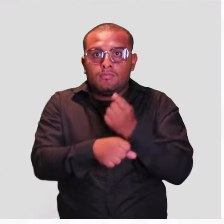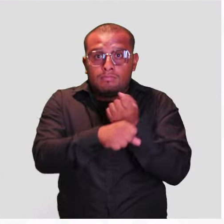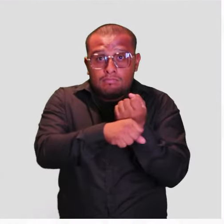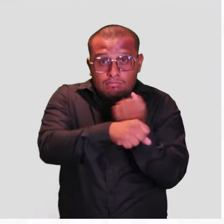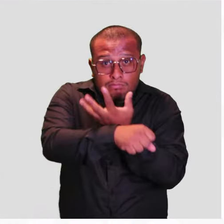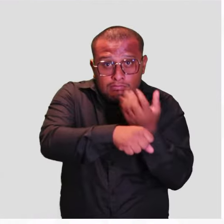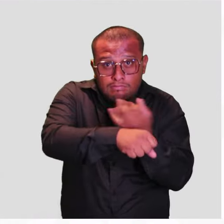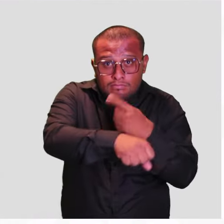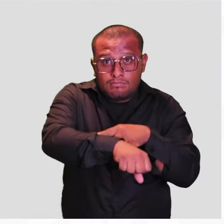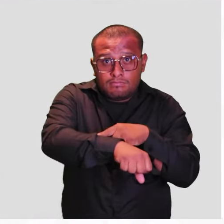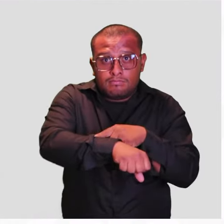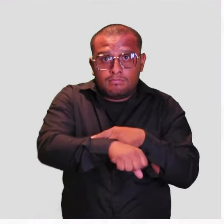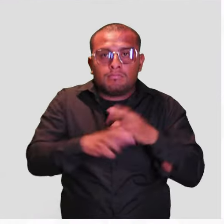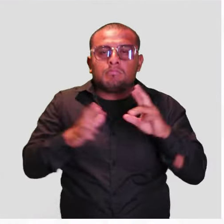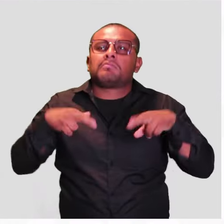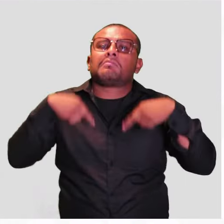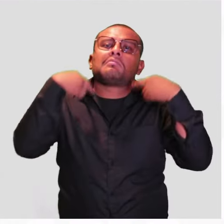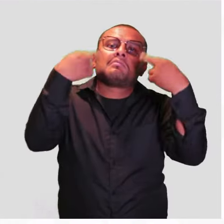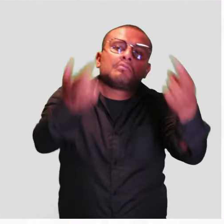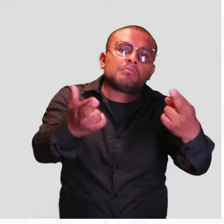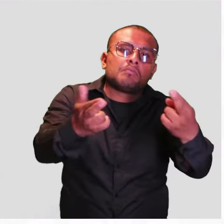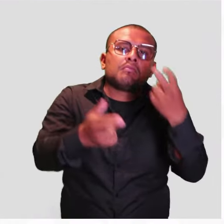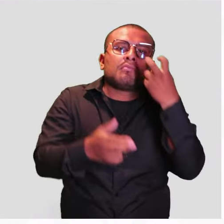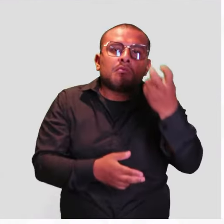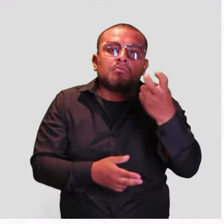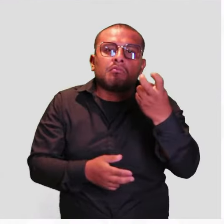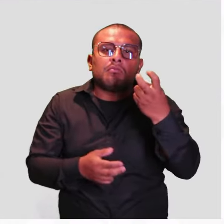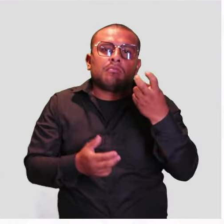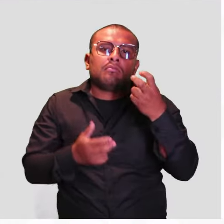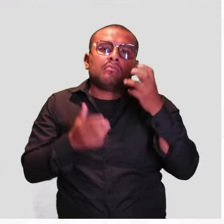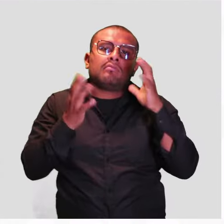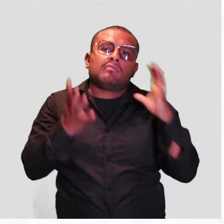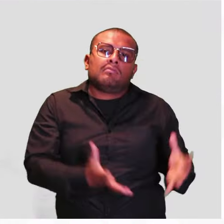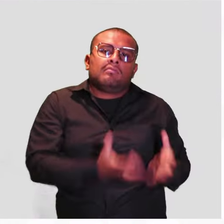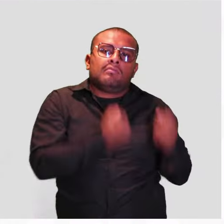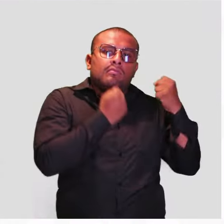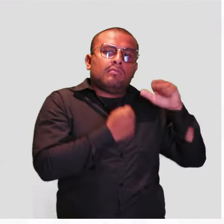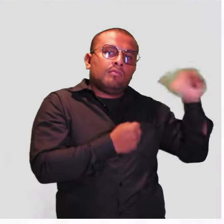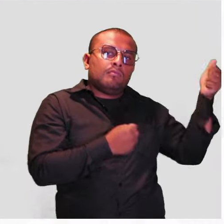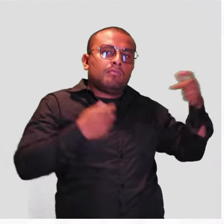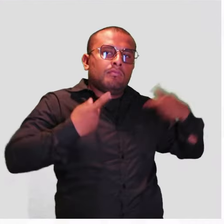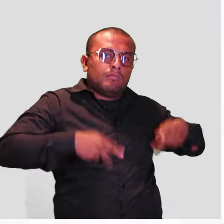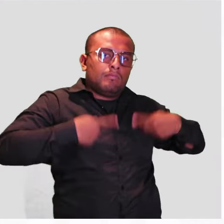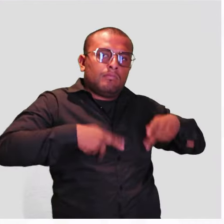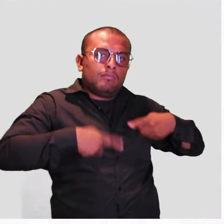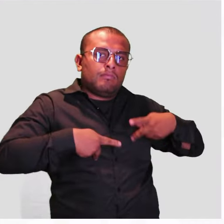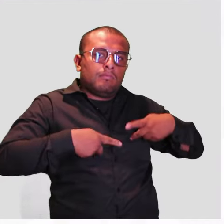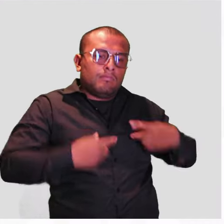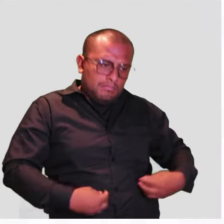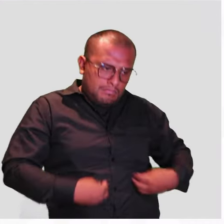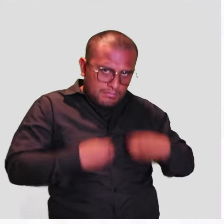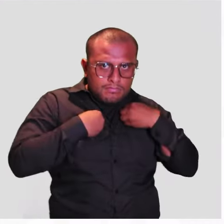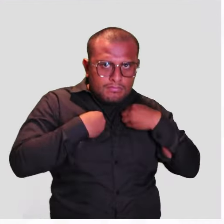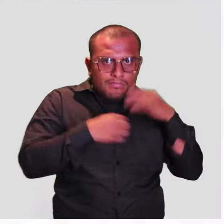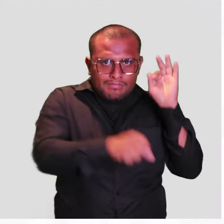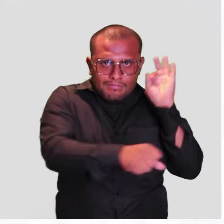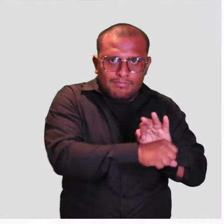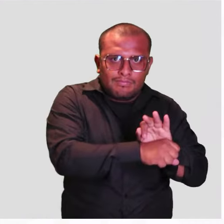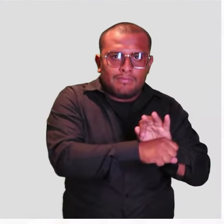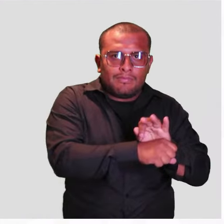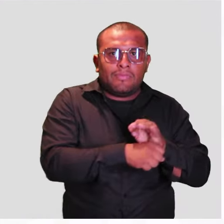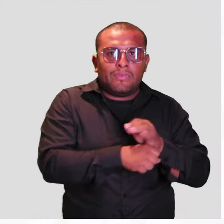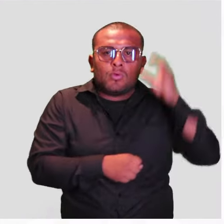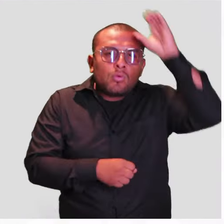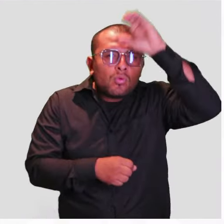nos ayuda a salvar vidas y necesitamos promover esta cultura, por lo cual vamos a llevar a cabo la realización de un